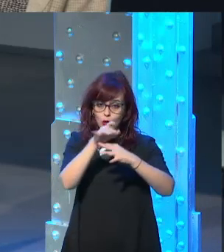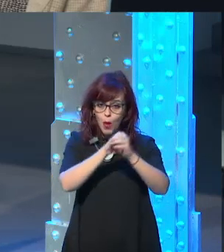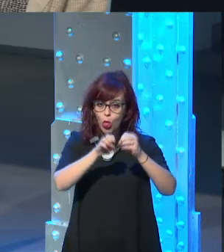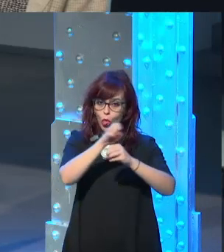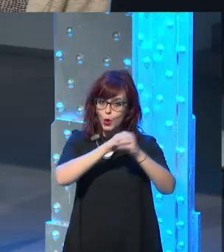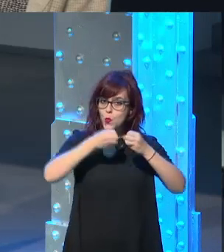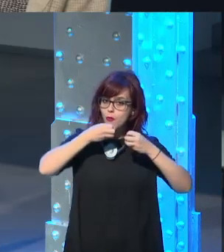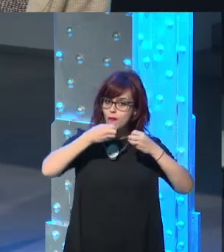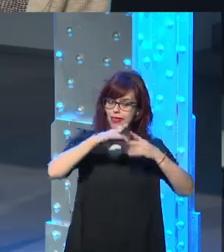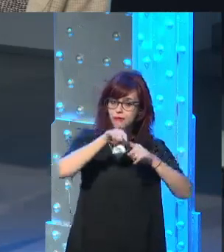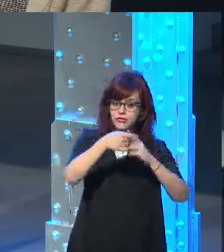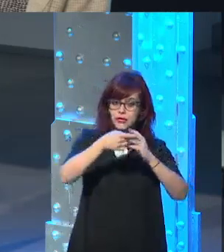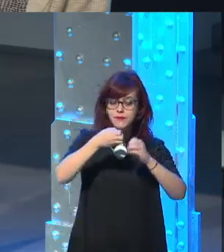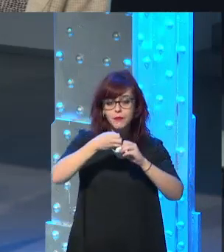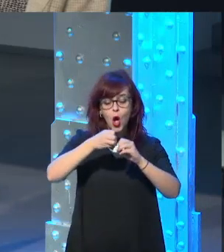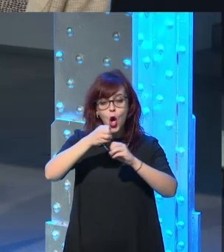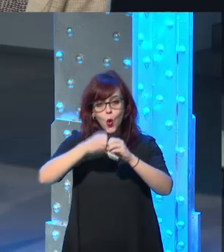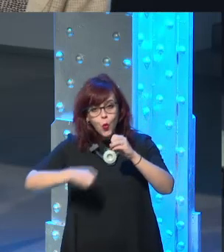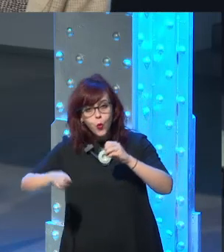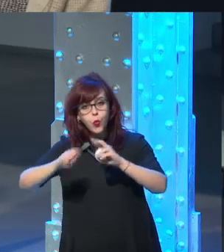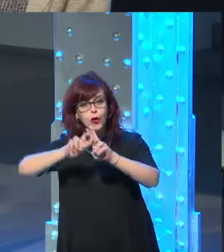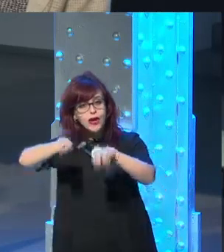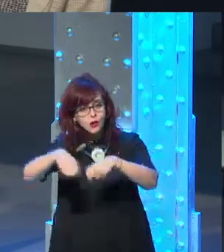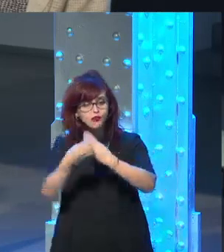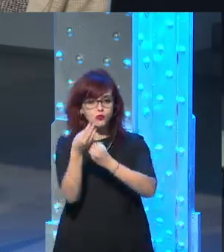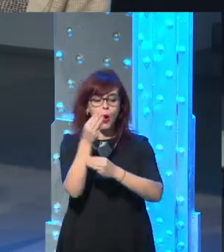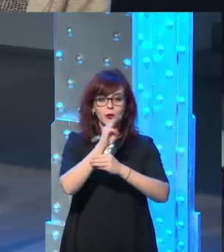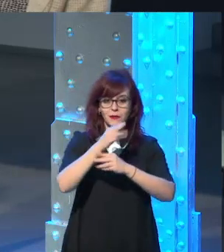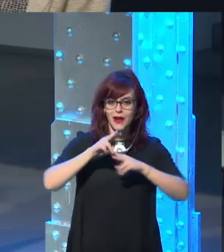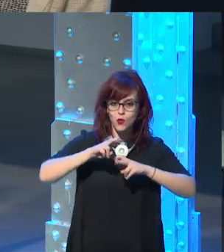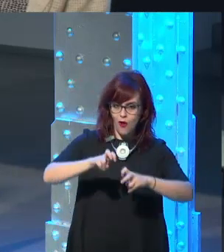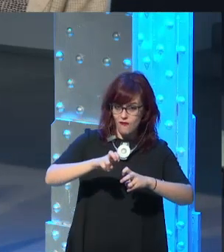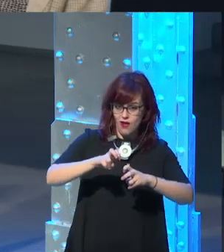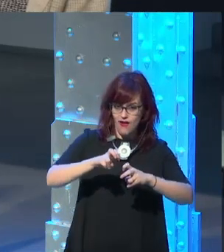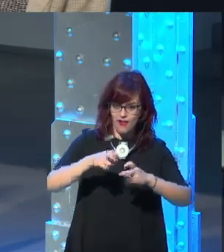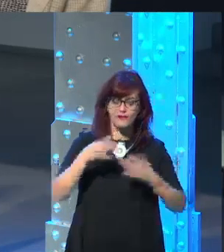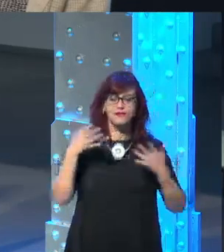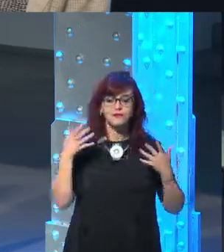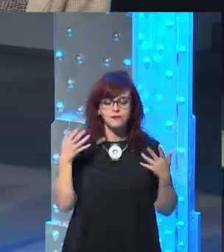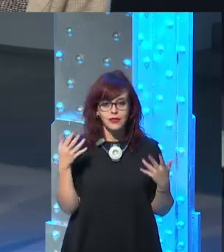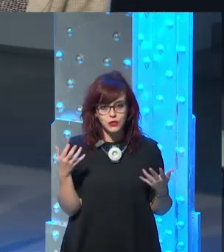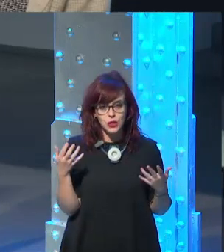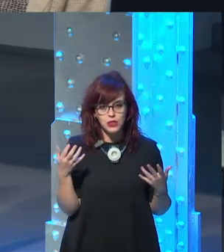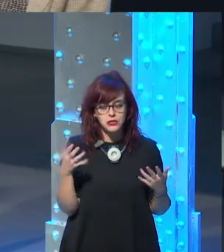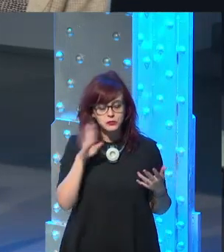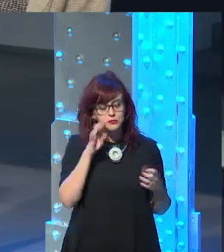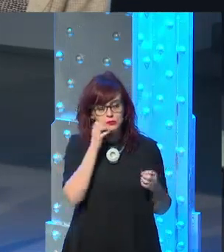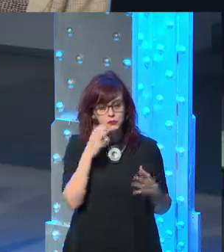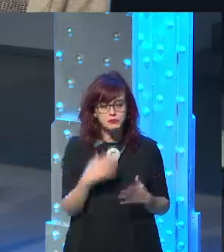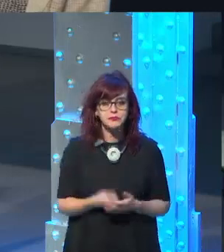formado inicialmente, pueden ser reutilizadas para generar proteína nueva, organelas nuevas, etcétera. Es realmente